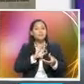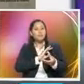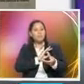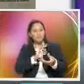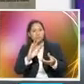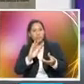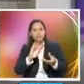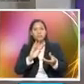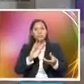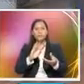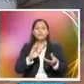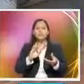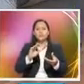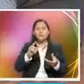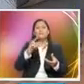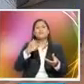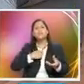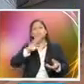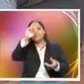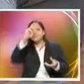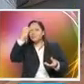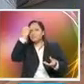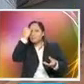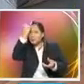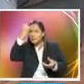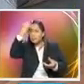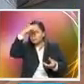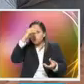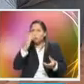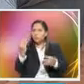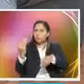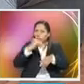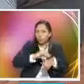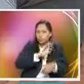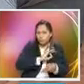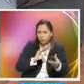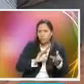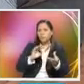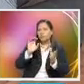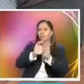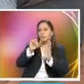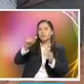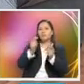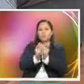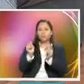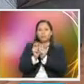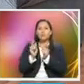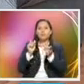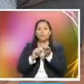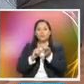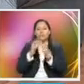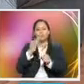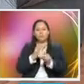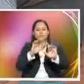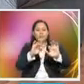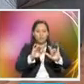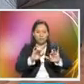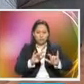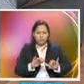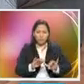que se puedan hacer algunas propuestas específicas. Nosotros ya les hemos hecho llegar, por lo menos al grupo de notables que en este momento se encuentra redactando la